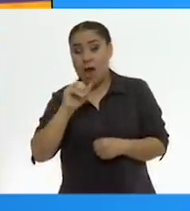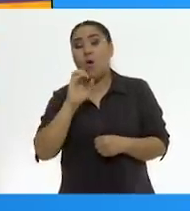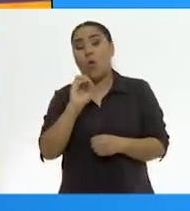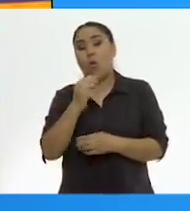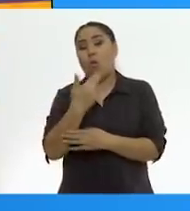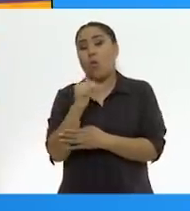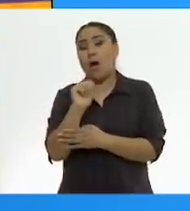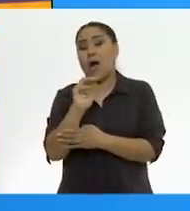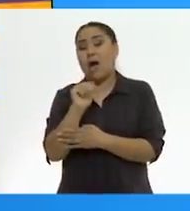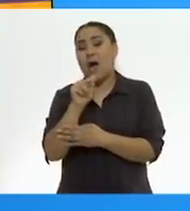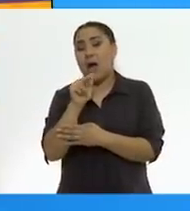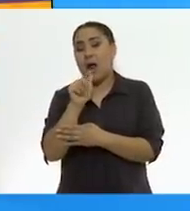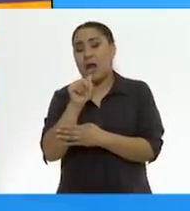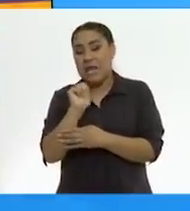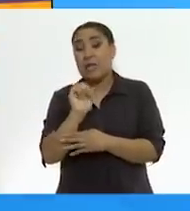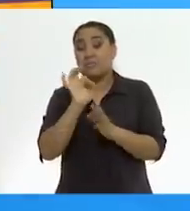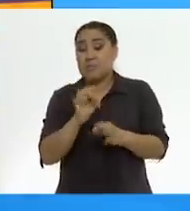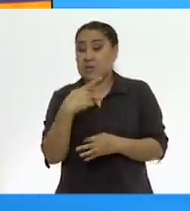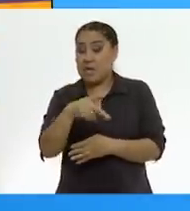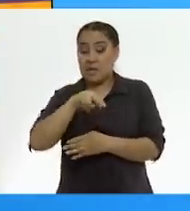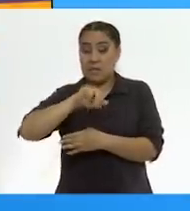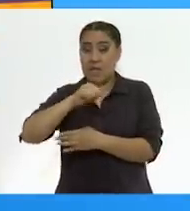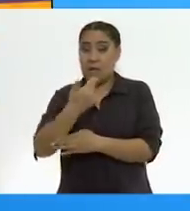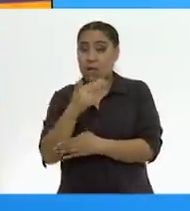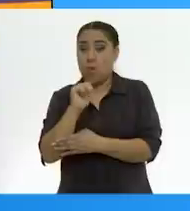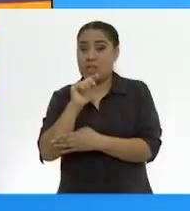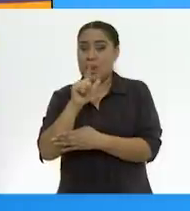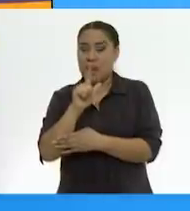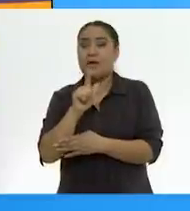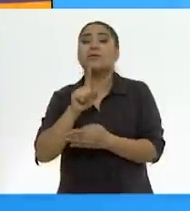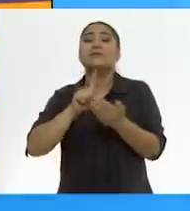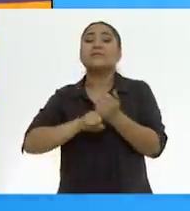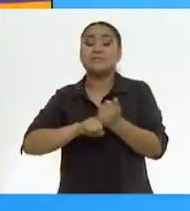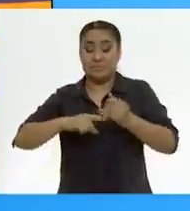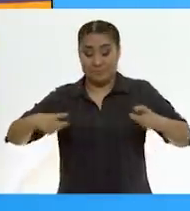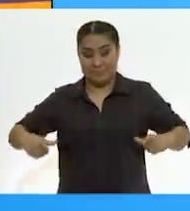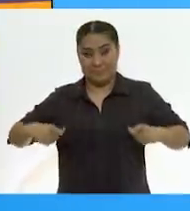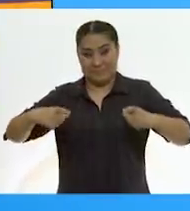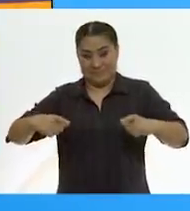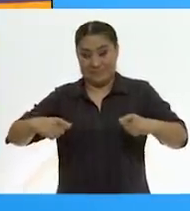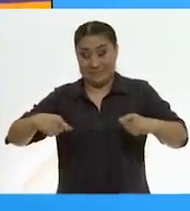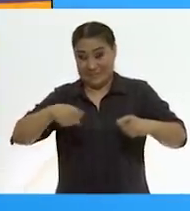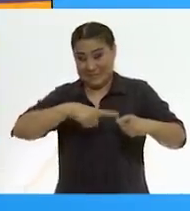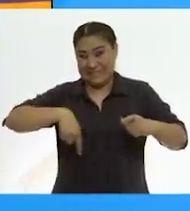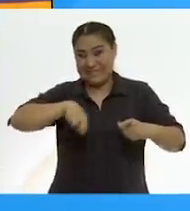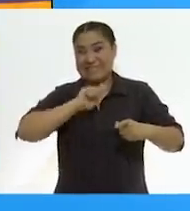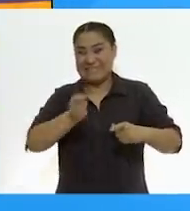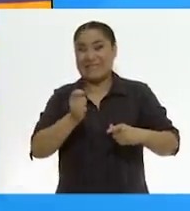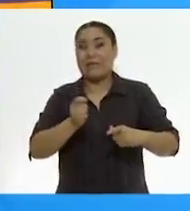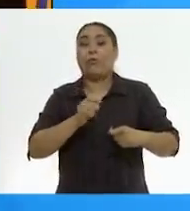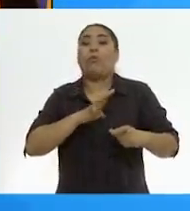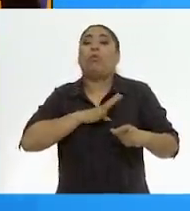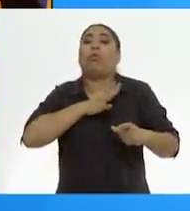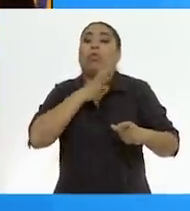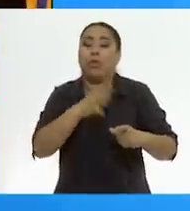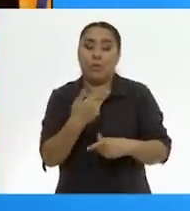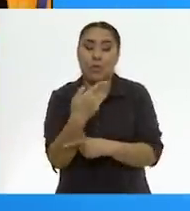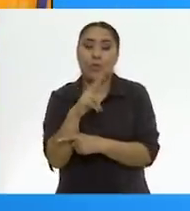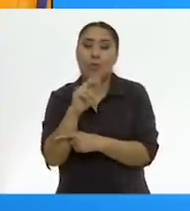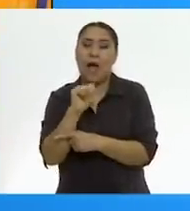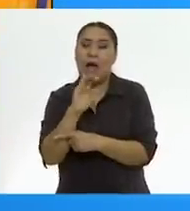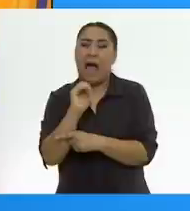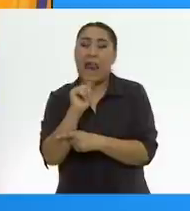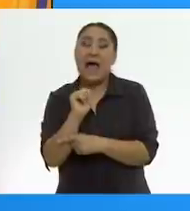huacali, que es la palabra náhuatl para un recipiente en donde se guacaleaba. O sea,